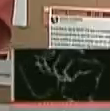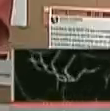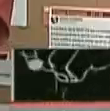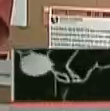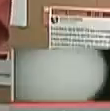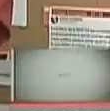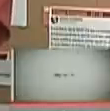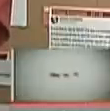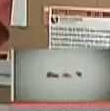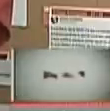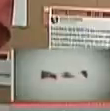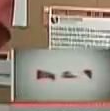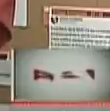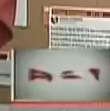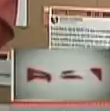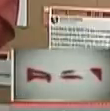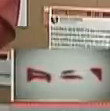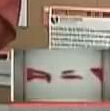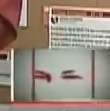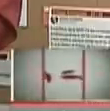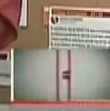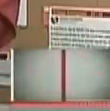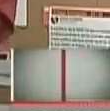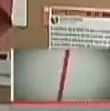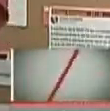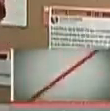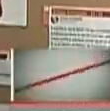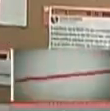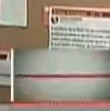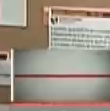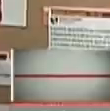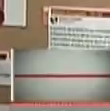detuvieron, y los amarraron. Hay una foto que son una